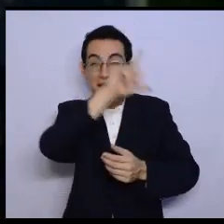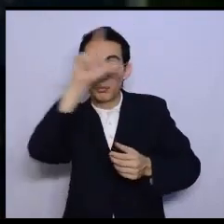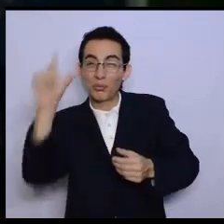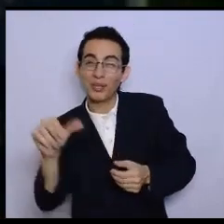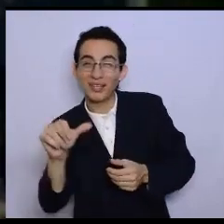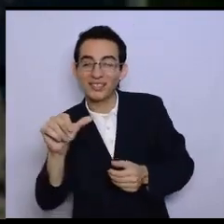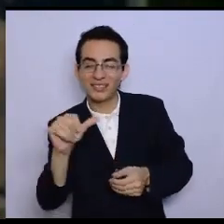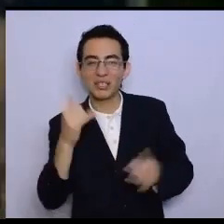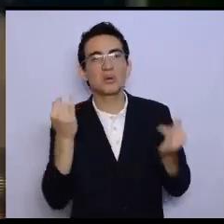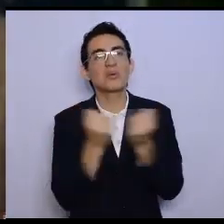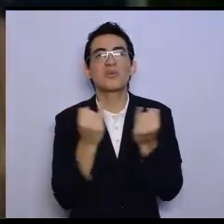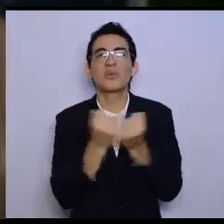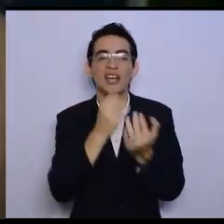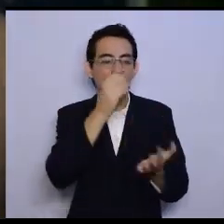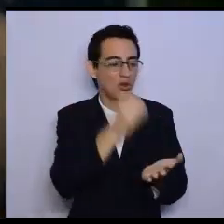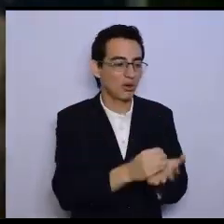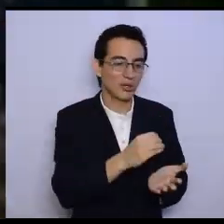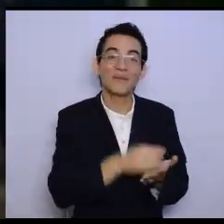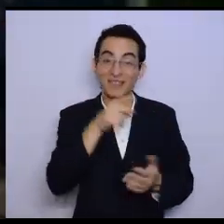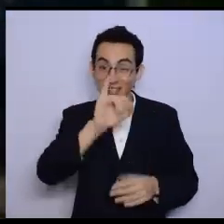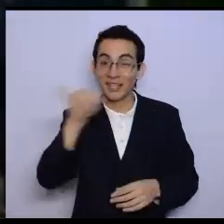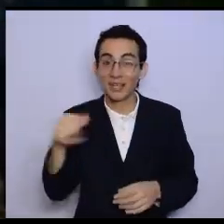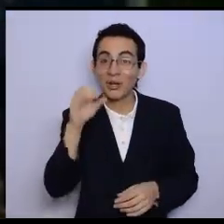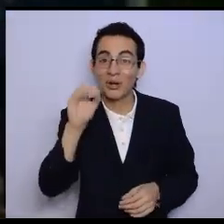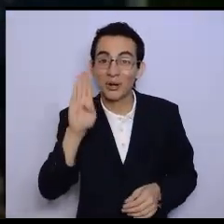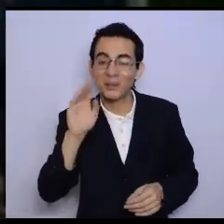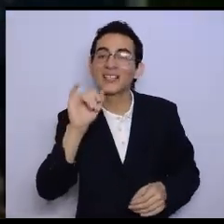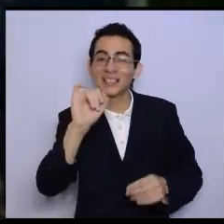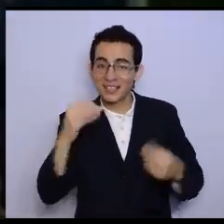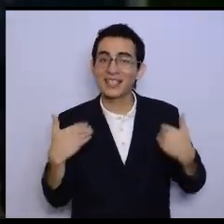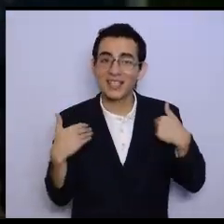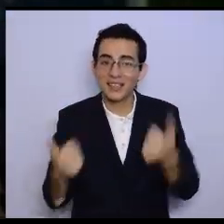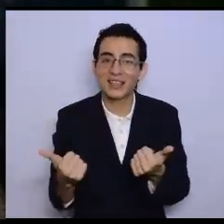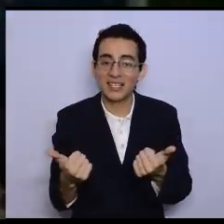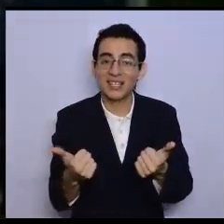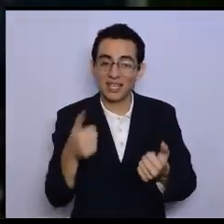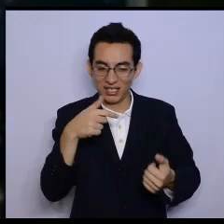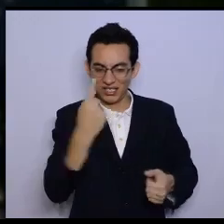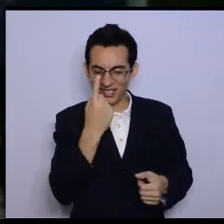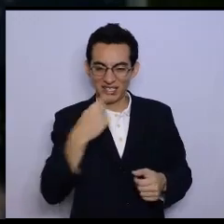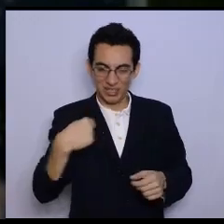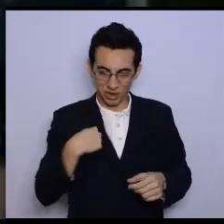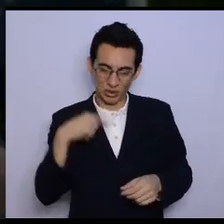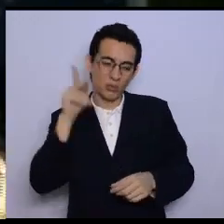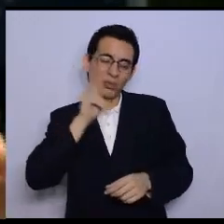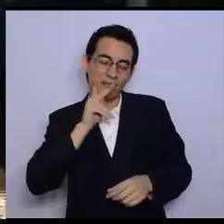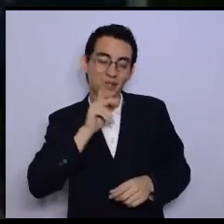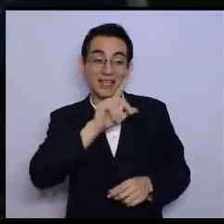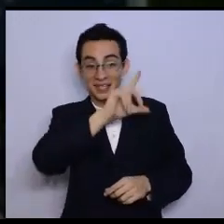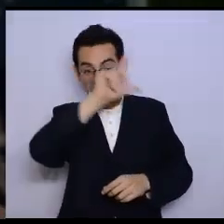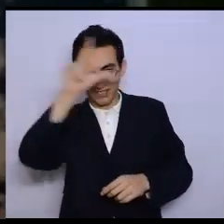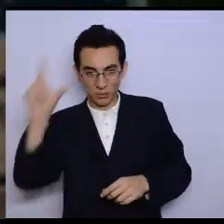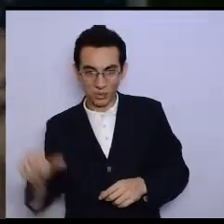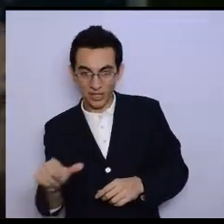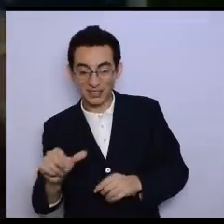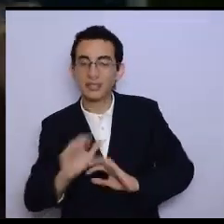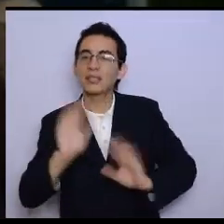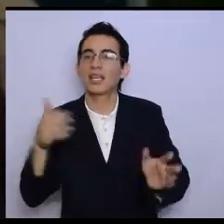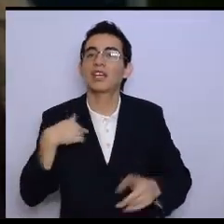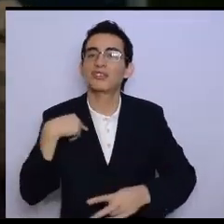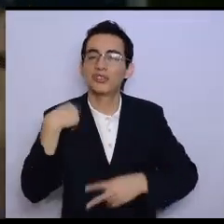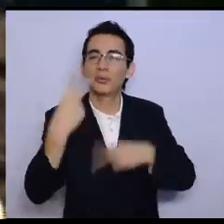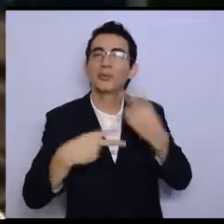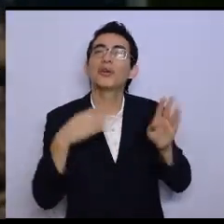alguna manera él estaba entendido en la purificación del oro. Y el oro tiene varias características, yo